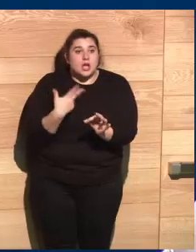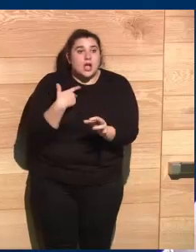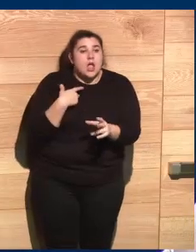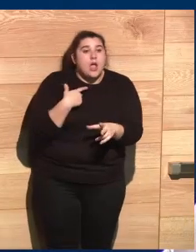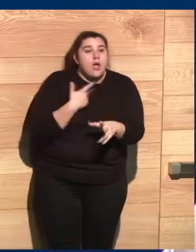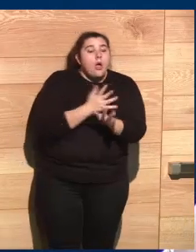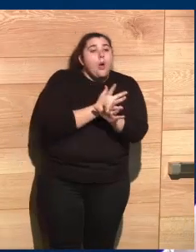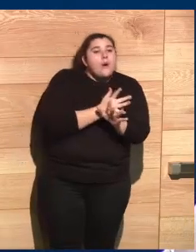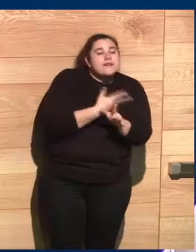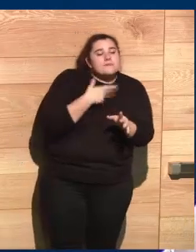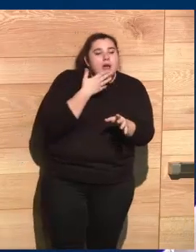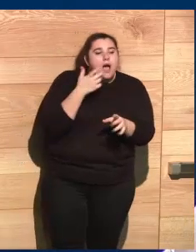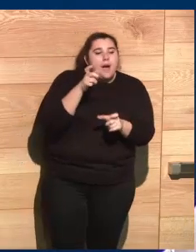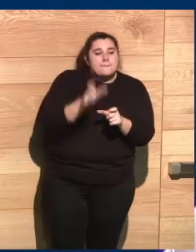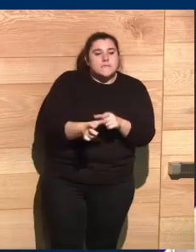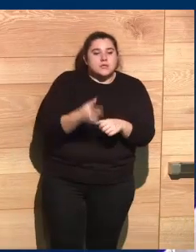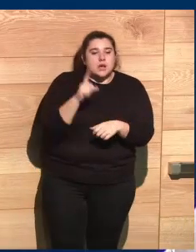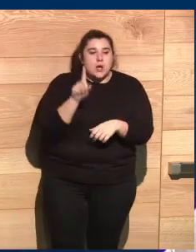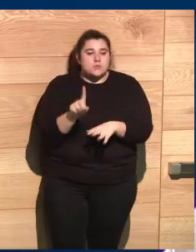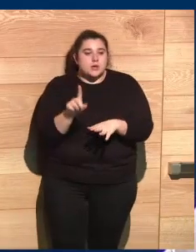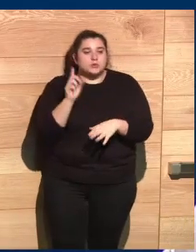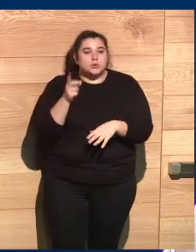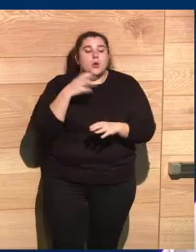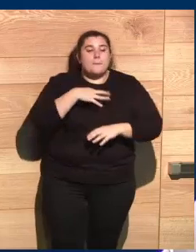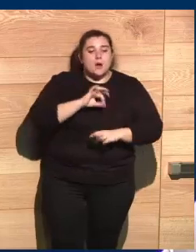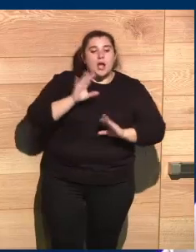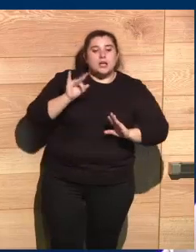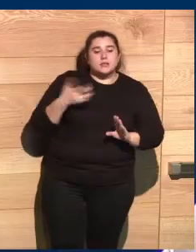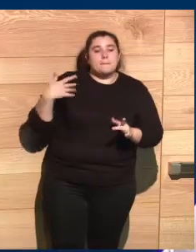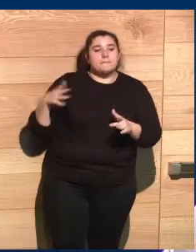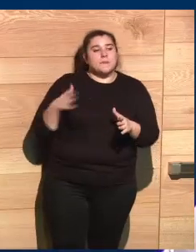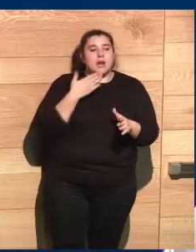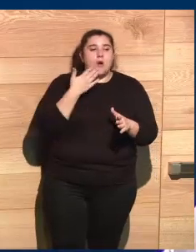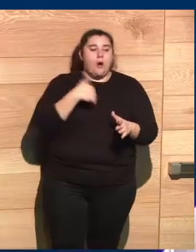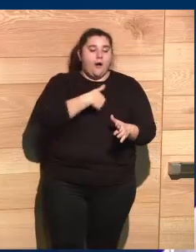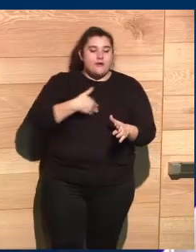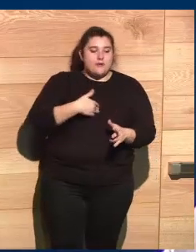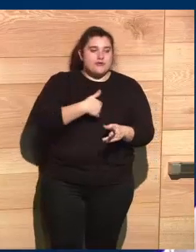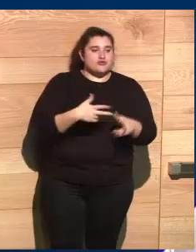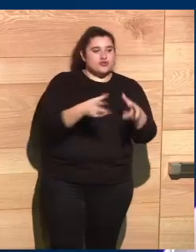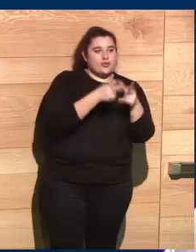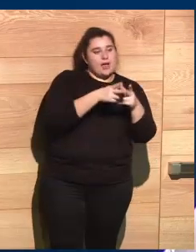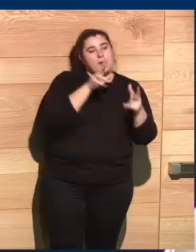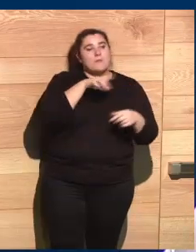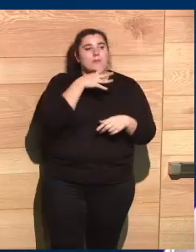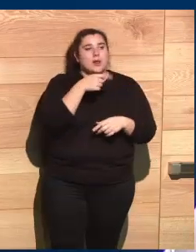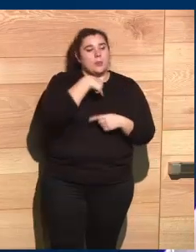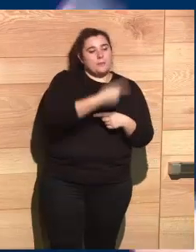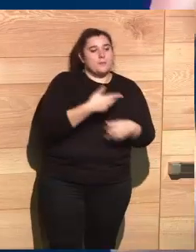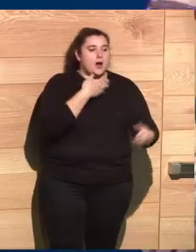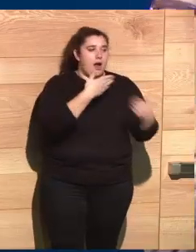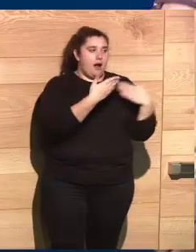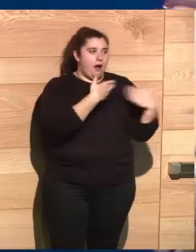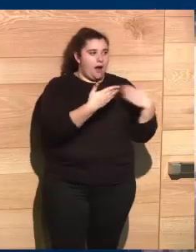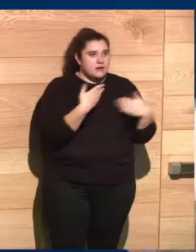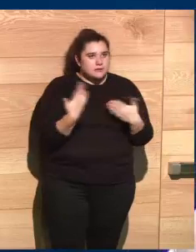jugador, pero al salir del sótano de tu casa hablas del juego, ¿no? Entonces tiene una función social, y la realidad virtual, por